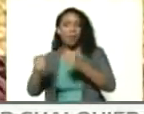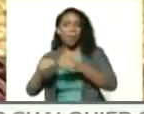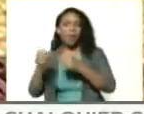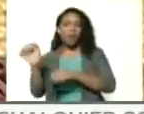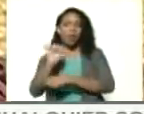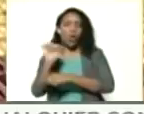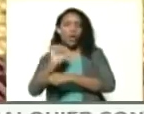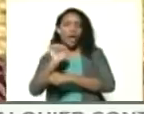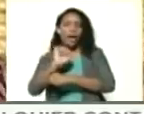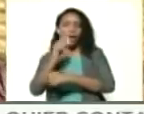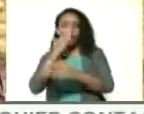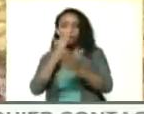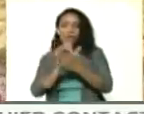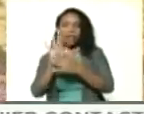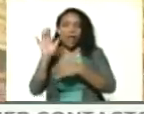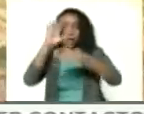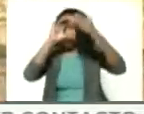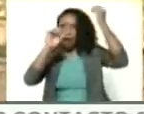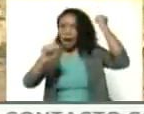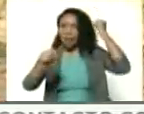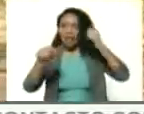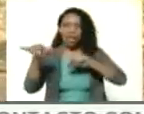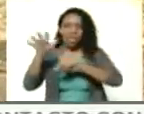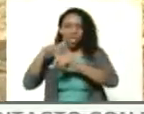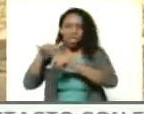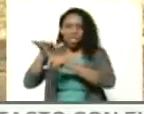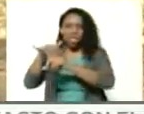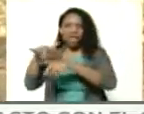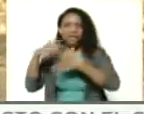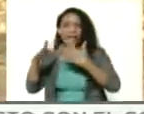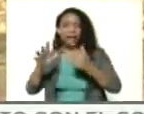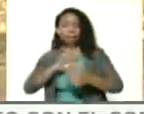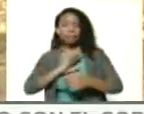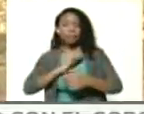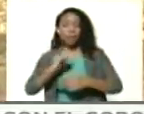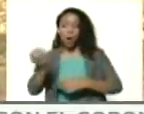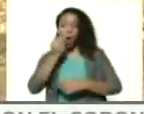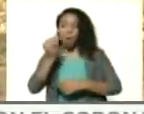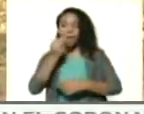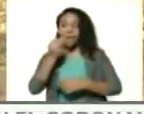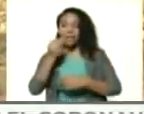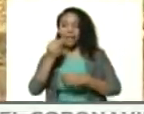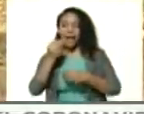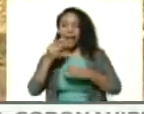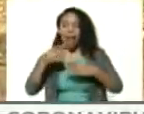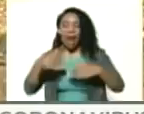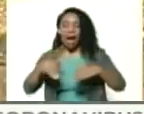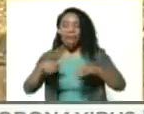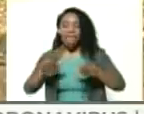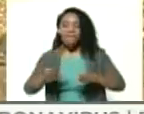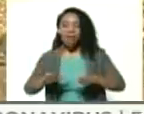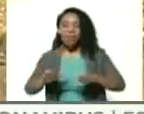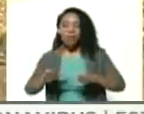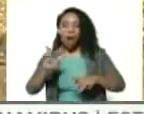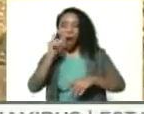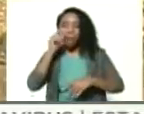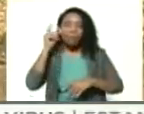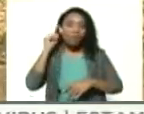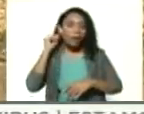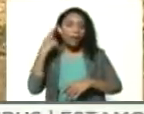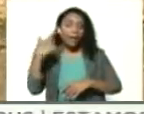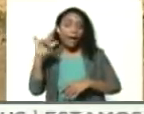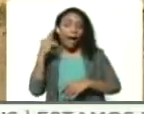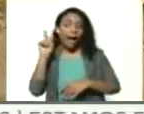vehículos frente a la embajada, la amenaza de que tendrían que comerse las alfombras los hombres y mujeres que adentro además